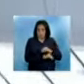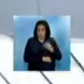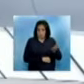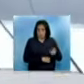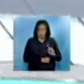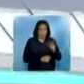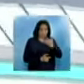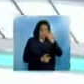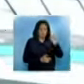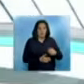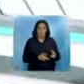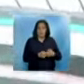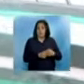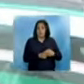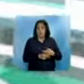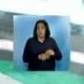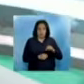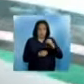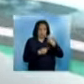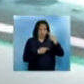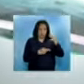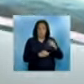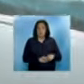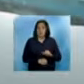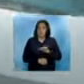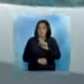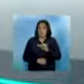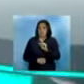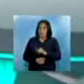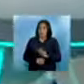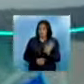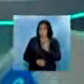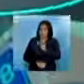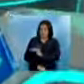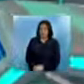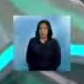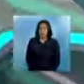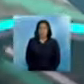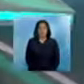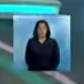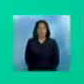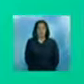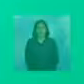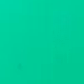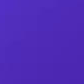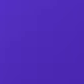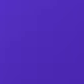Central. No se olviden que hay micronoticieros en el resto del día. Y se quedan con Amor, Amor, Amor. Chao, nos vemos.